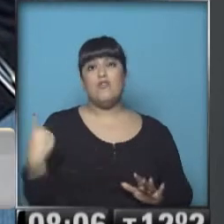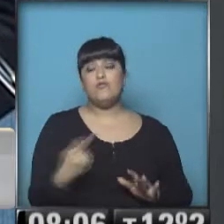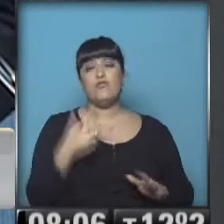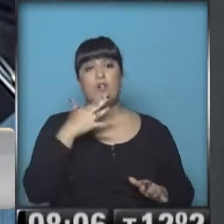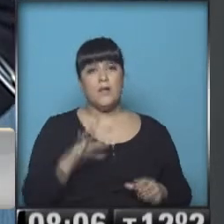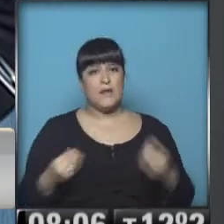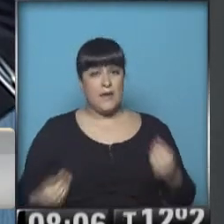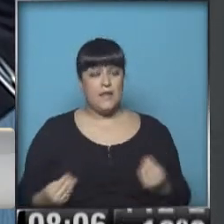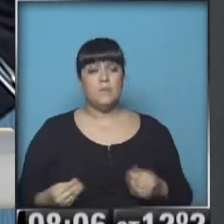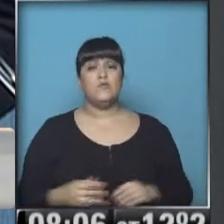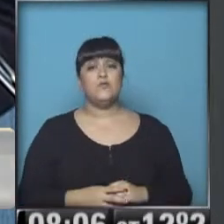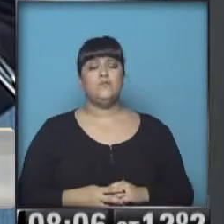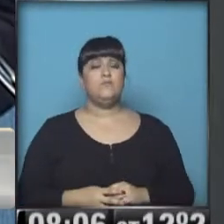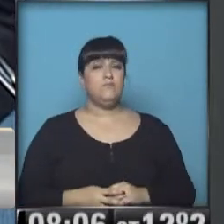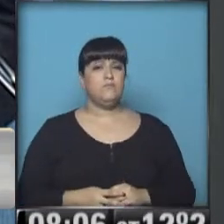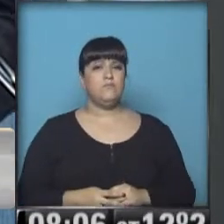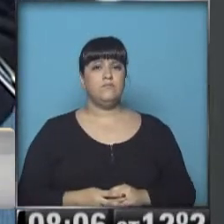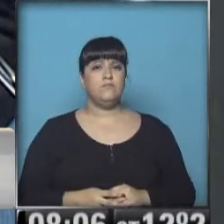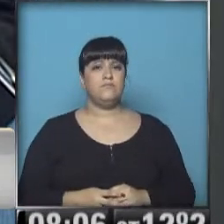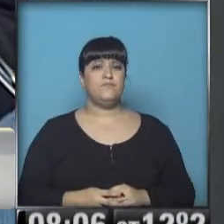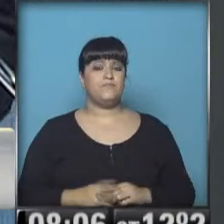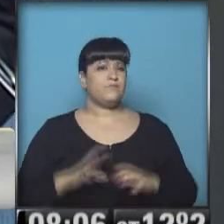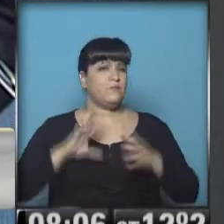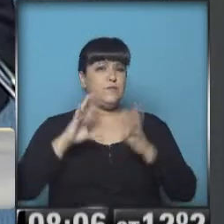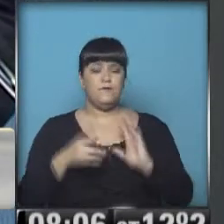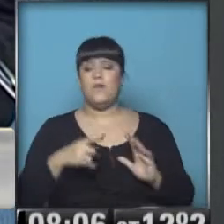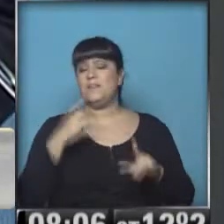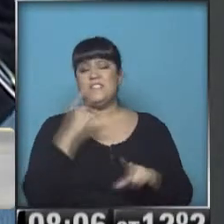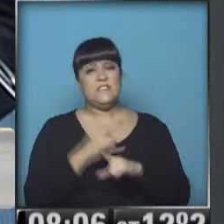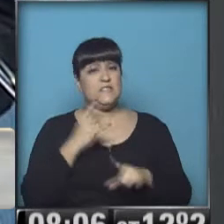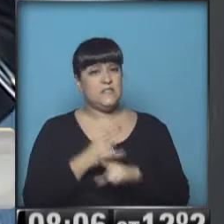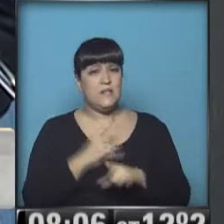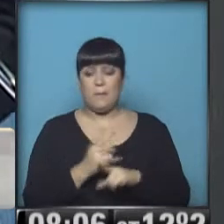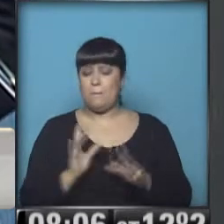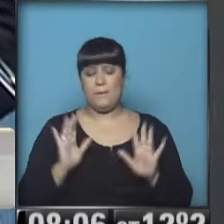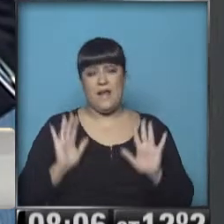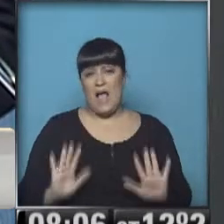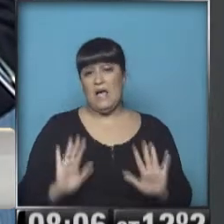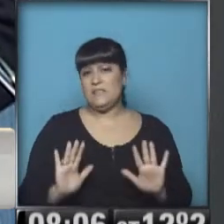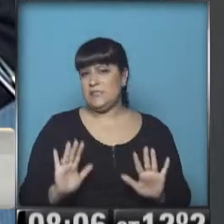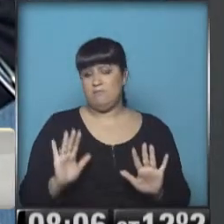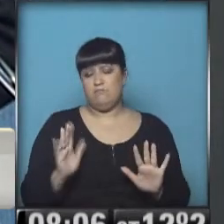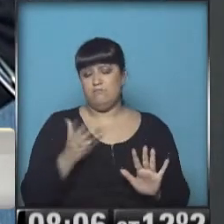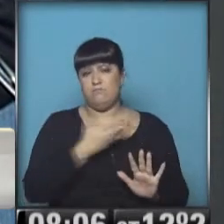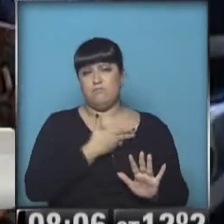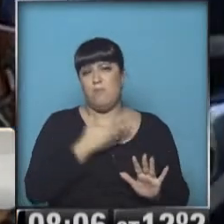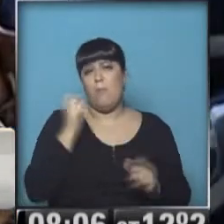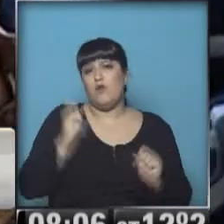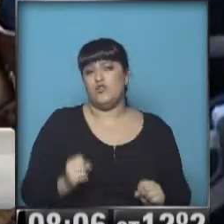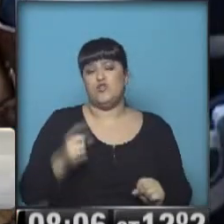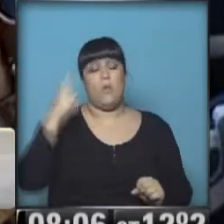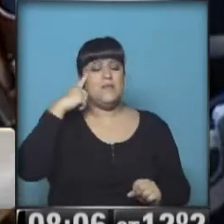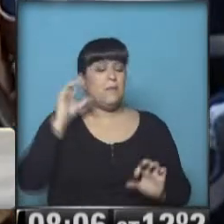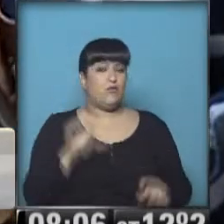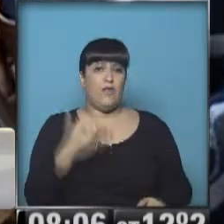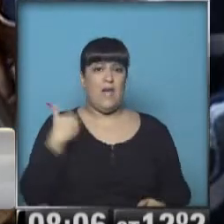es la posición que fija en forma permanente sistemática y es la posición oficial buendía ministro